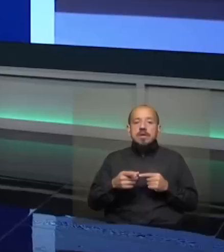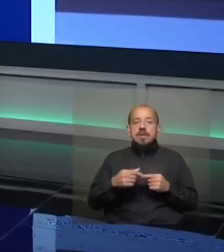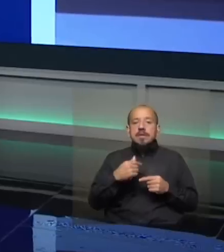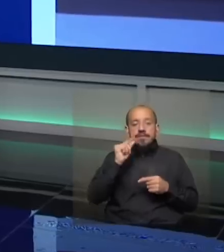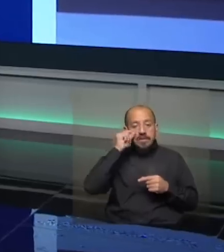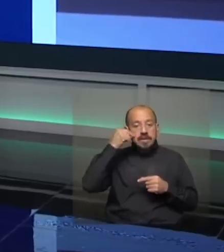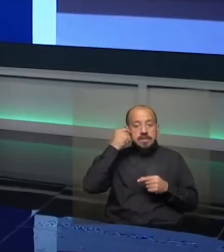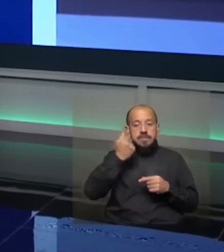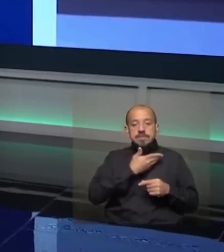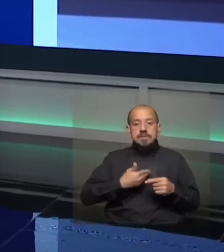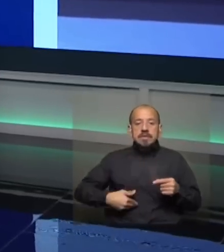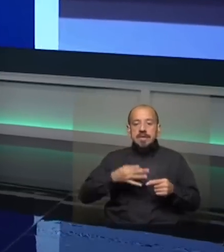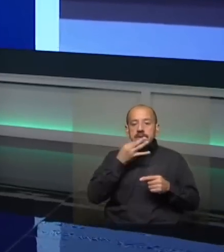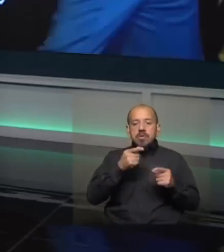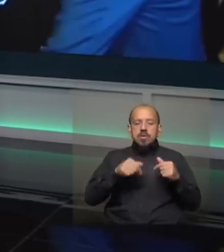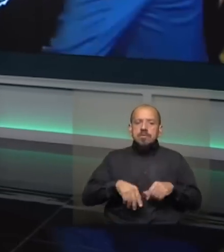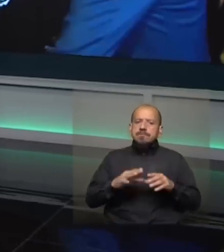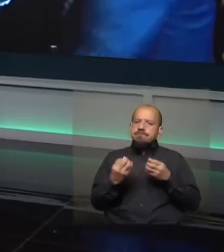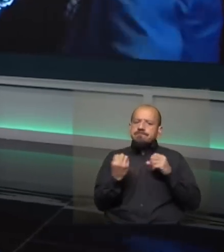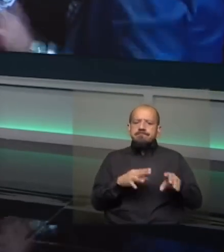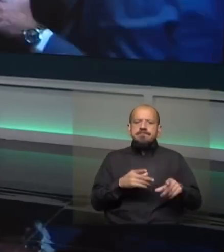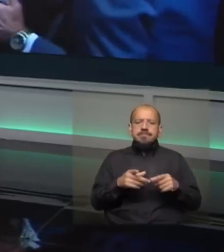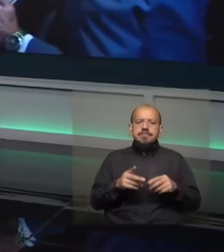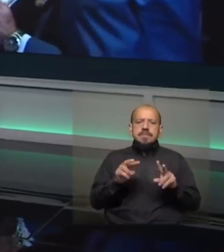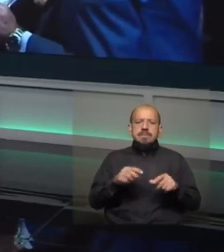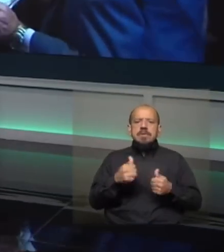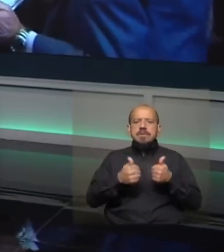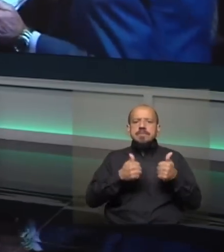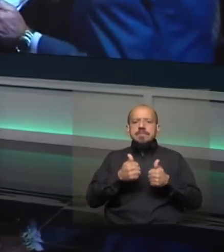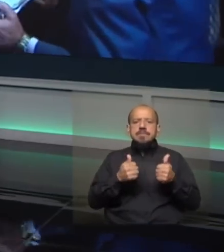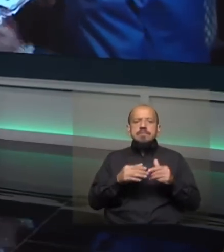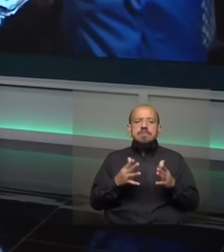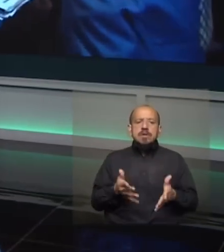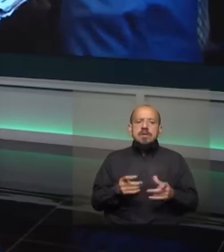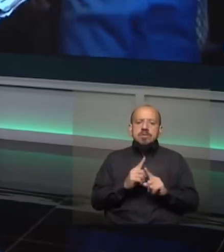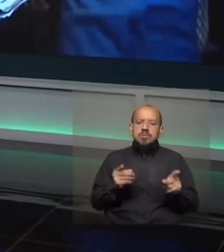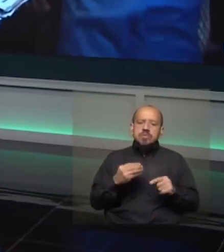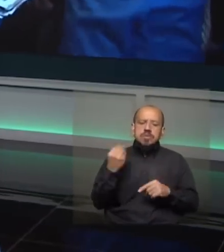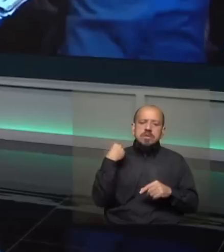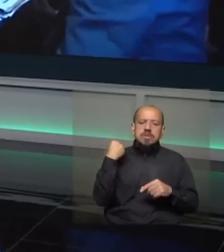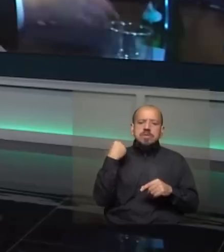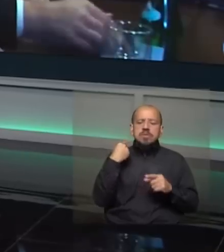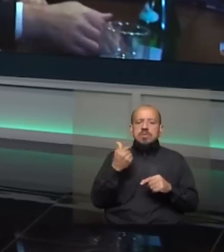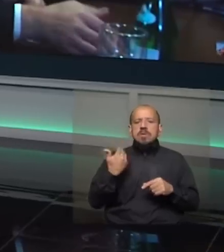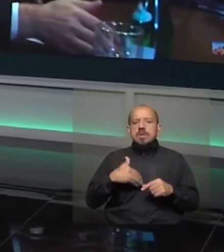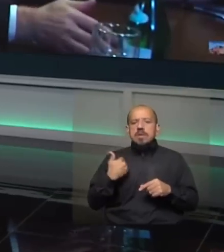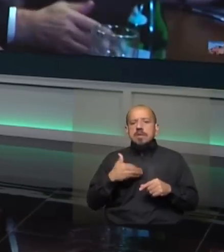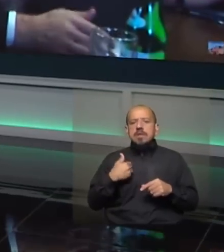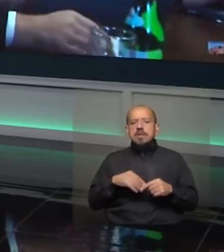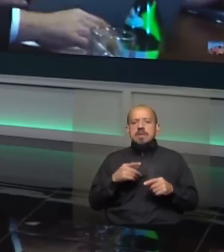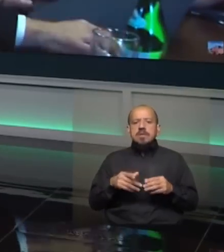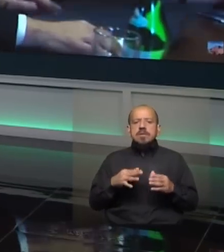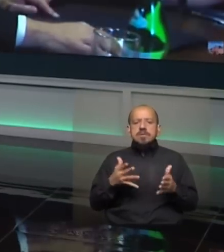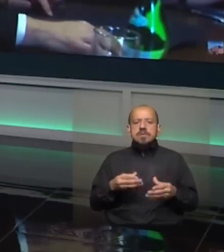Alberto Fernández dijo hoy que abandonó la carrera electoral para evitar desgastes en un momento en que la Argentina tiene que